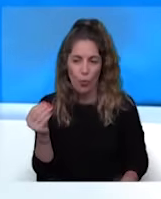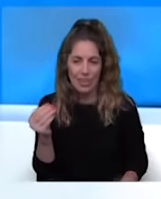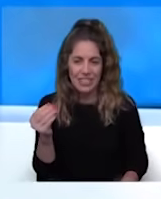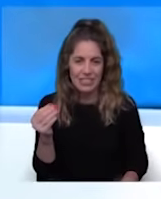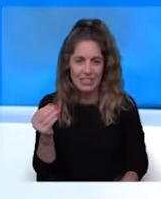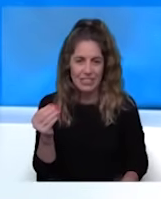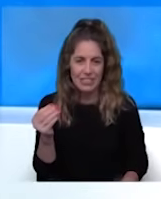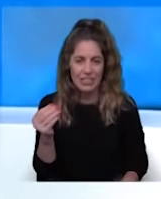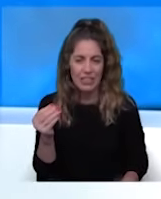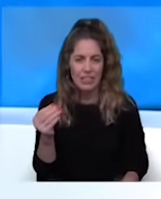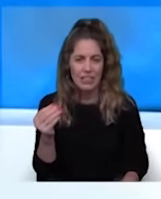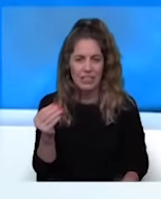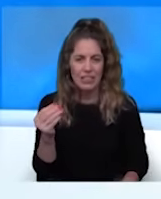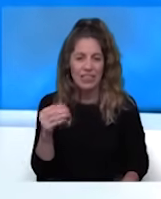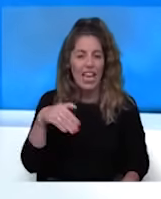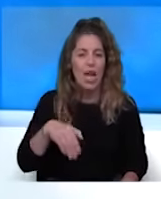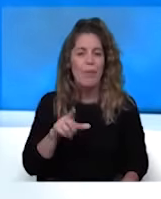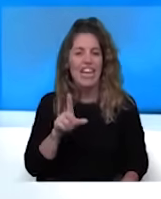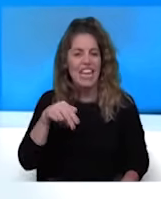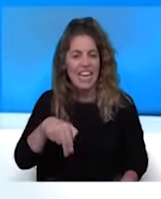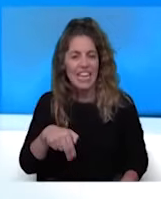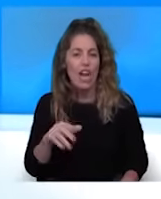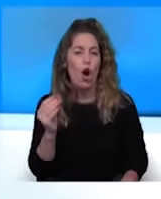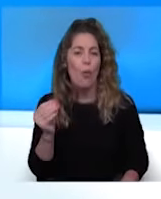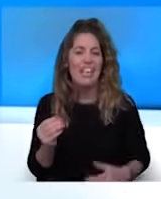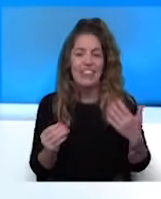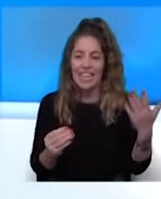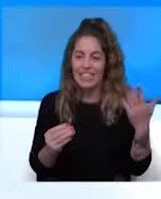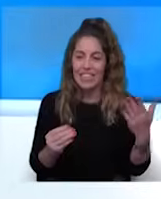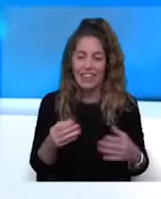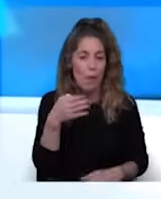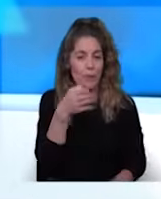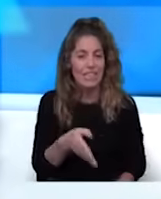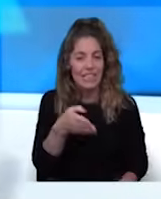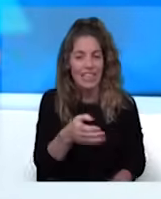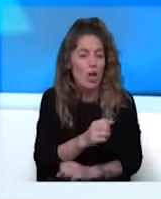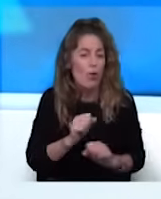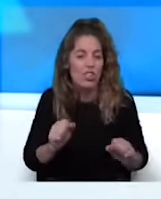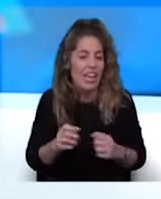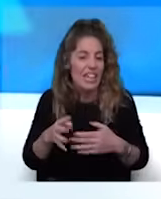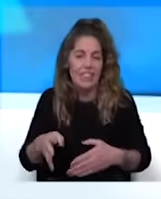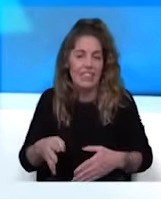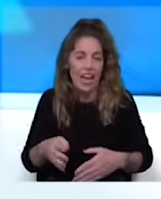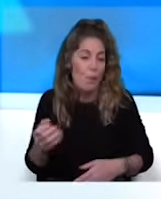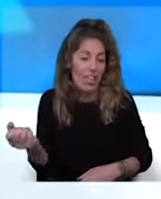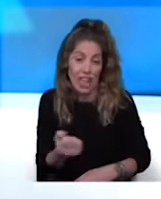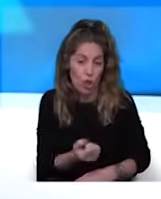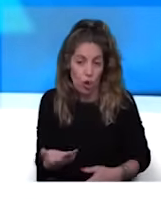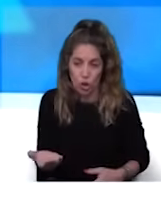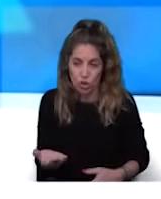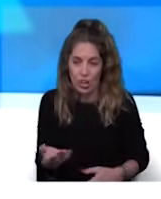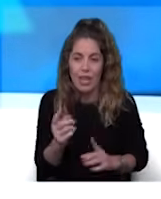periféricos de del mln jóvenes de izquierda militantes que pueden atentar incluso matándolos no